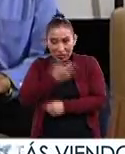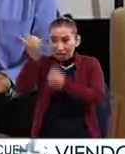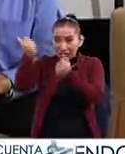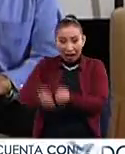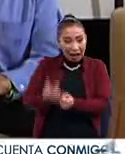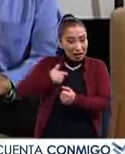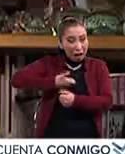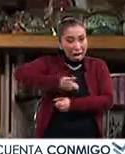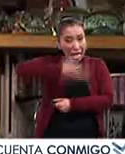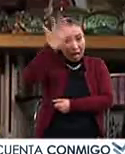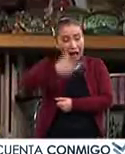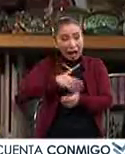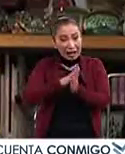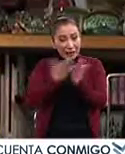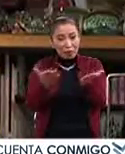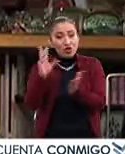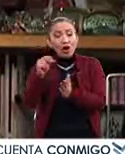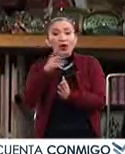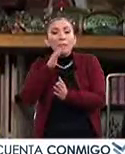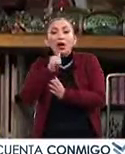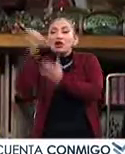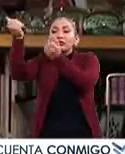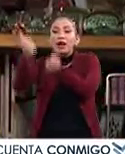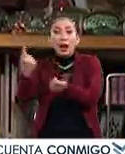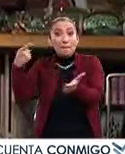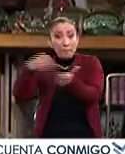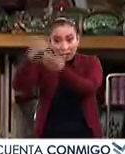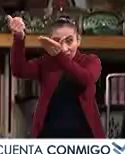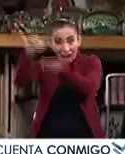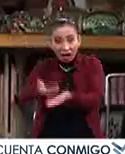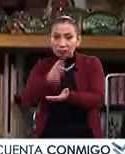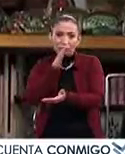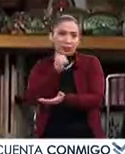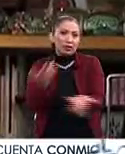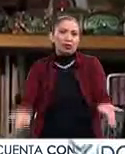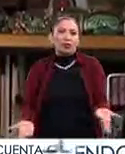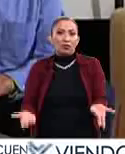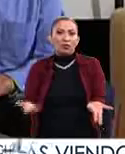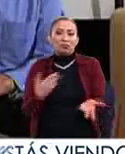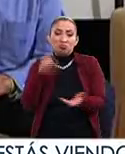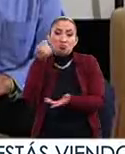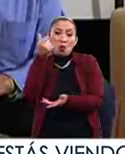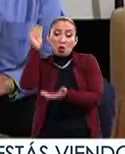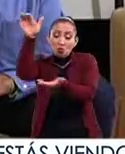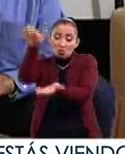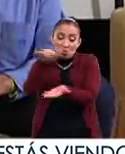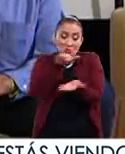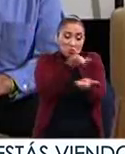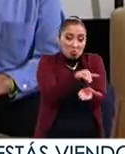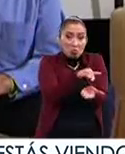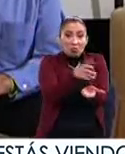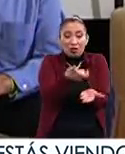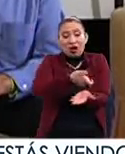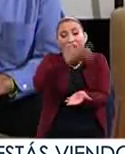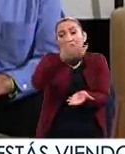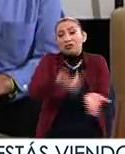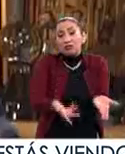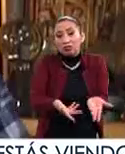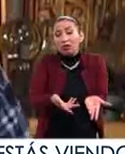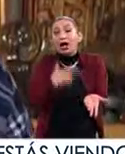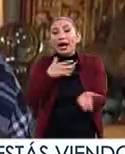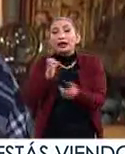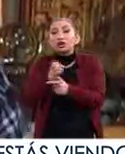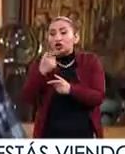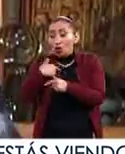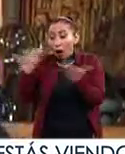a 400 pesos, Claro. Es que no puedo importar 1,000. Sí. Y a ese costo. Y tampoco tengo la fuerza